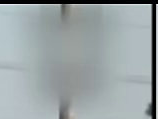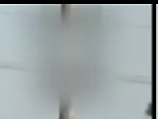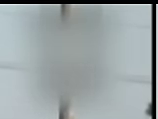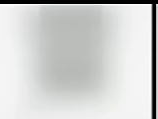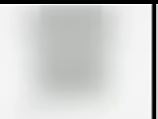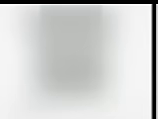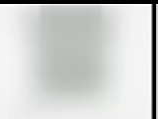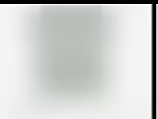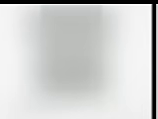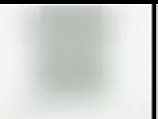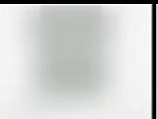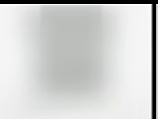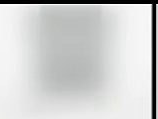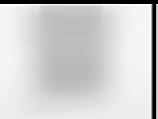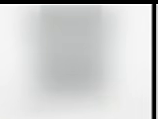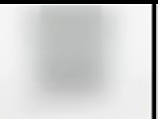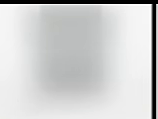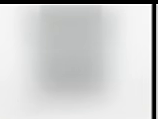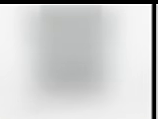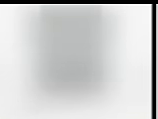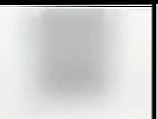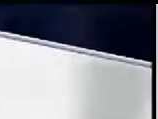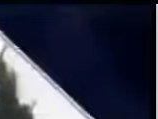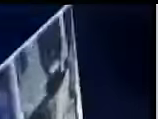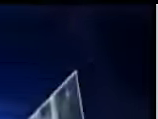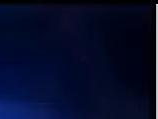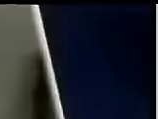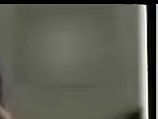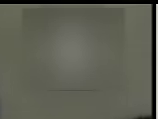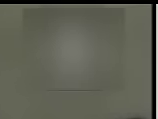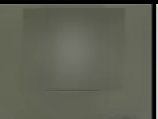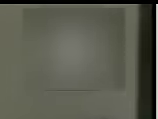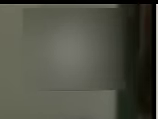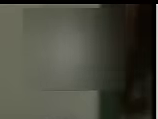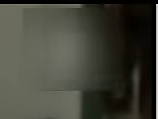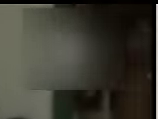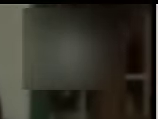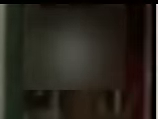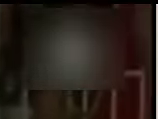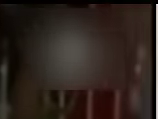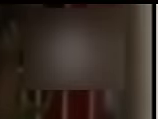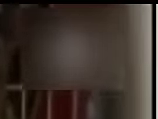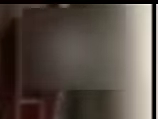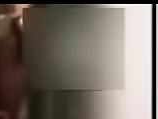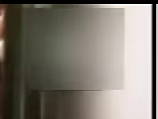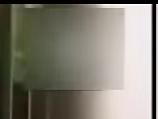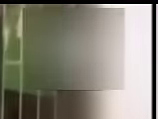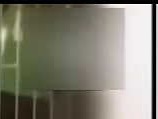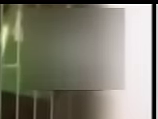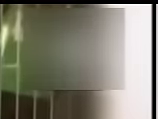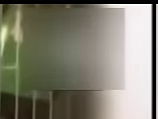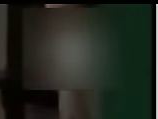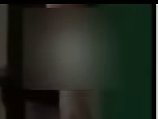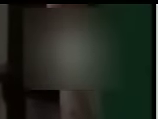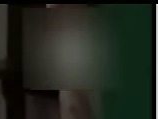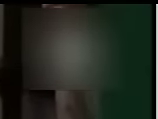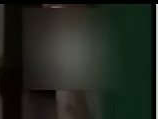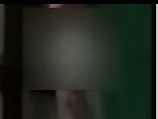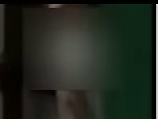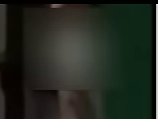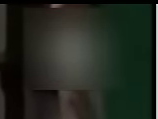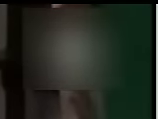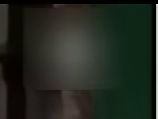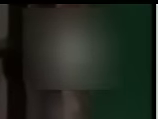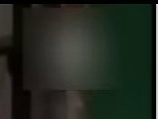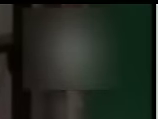esa Cámara el día 28 de ese mes. El nuevo presidente de Filipinas, Rodrigo Duterte,